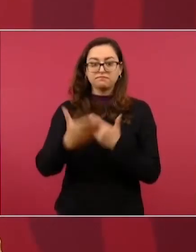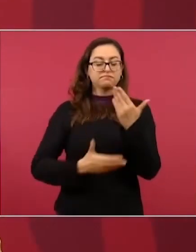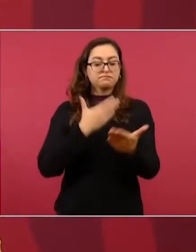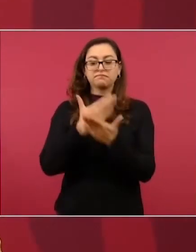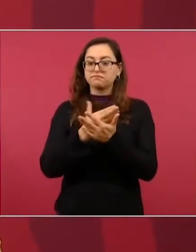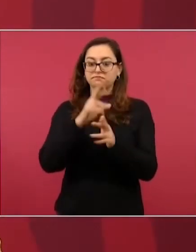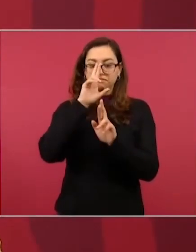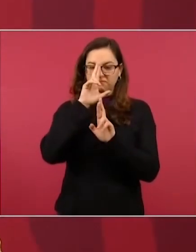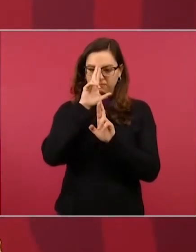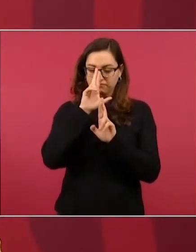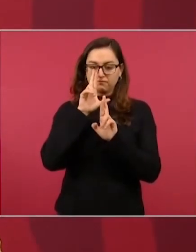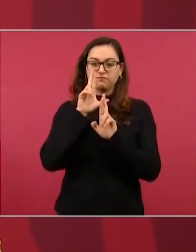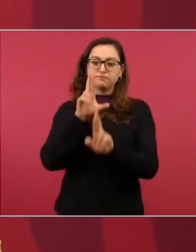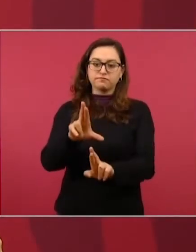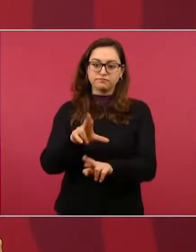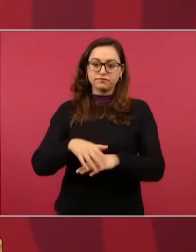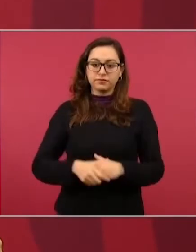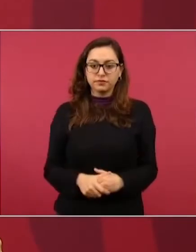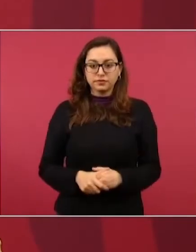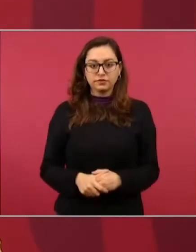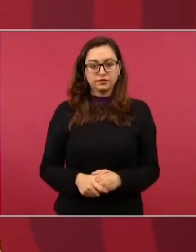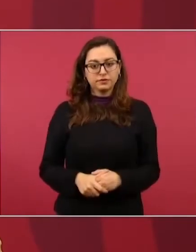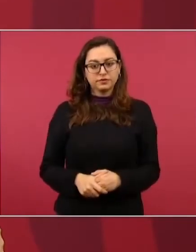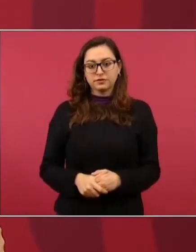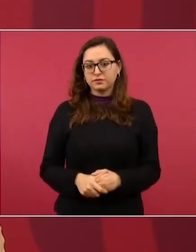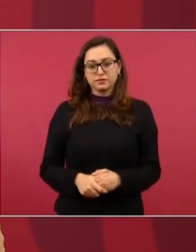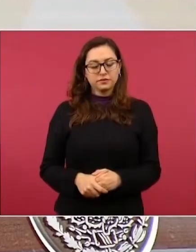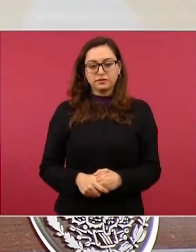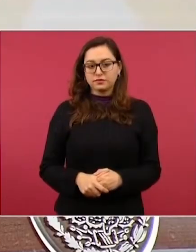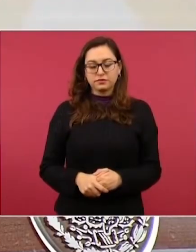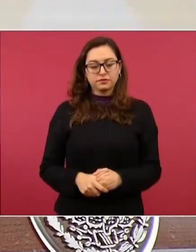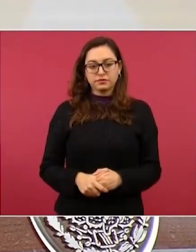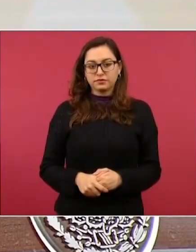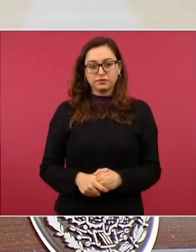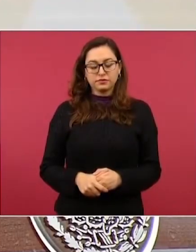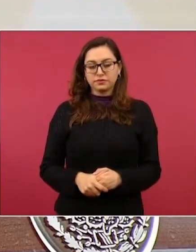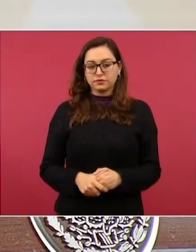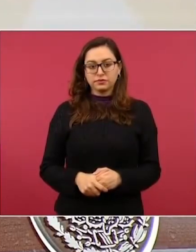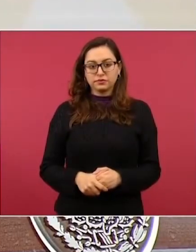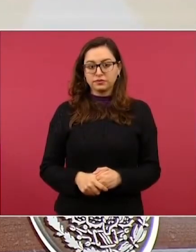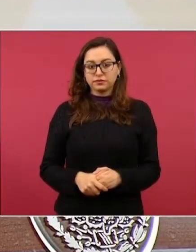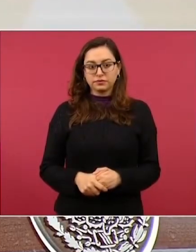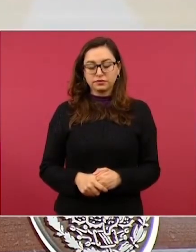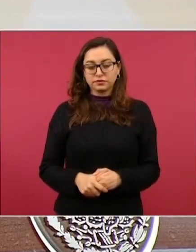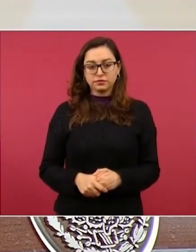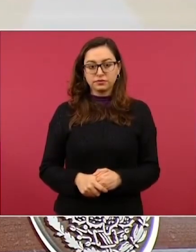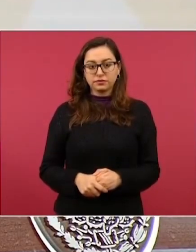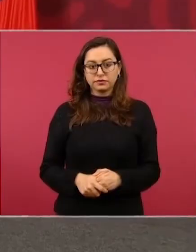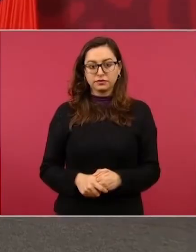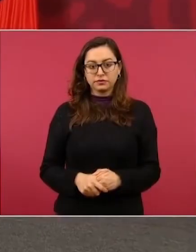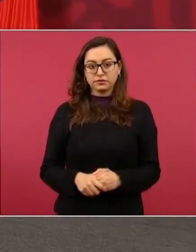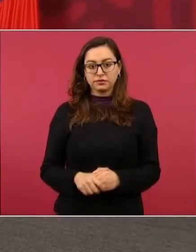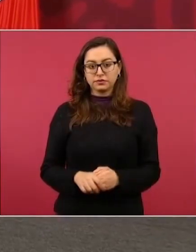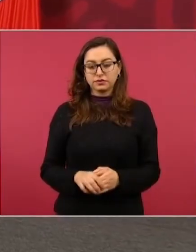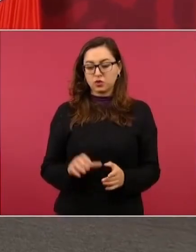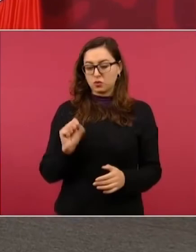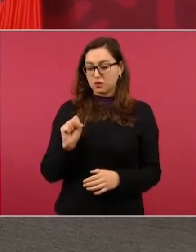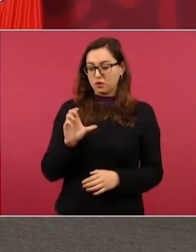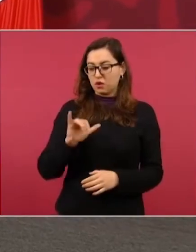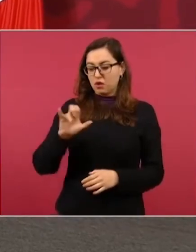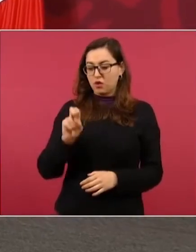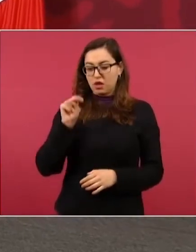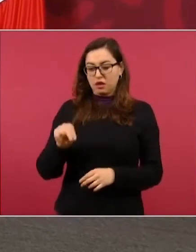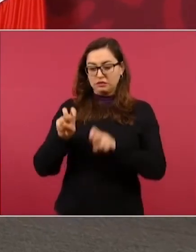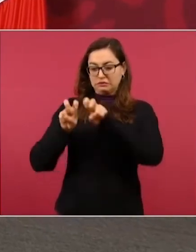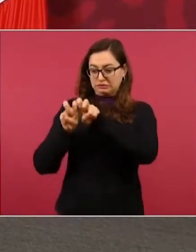de este libro que comprenderá la otra mitad del sexenio López Obradorista. Pese a que ha sido calificado como un texto de ataque al presidente, su